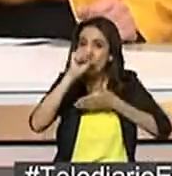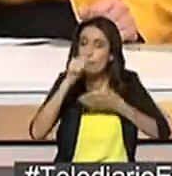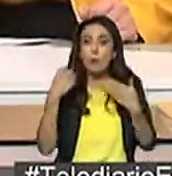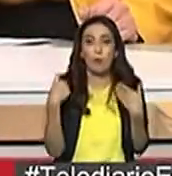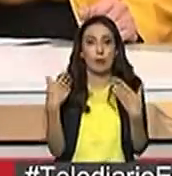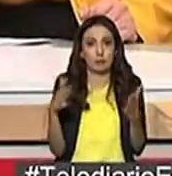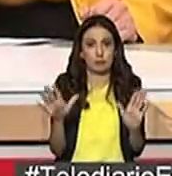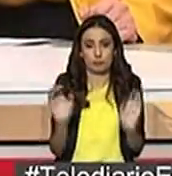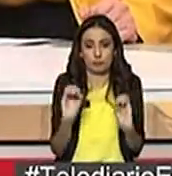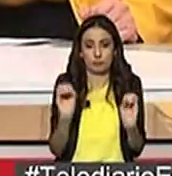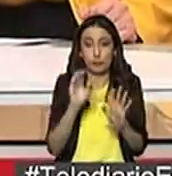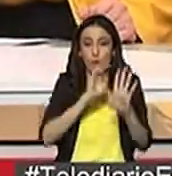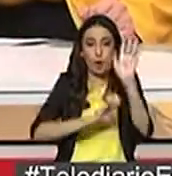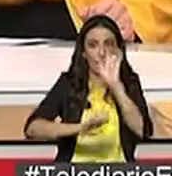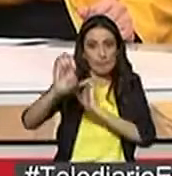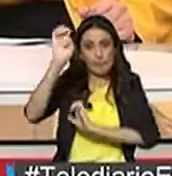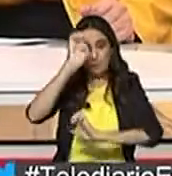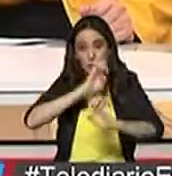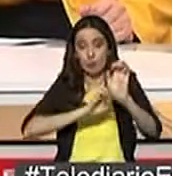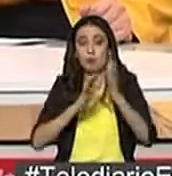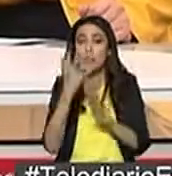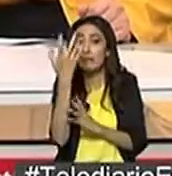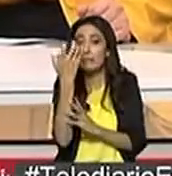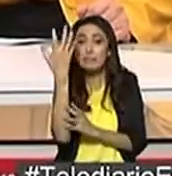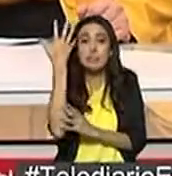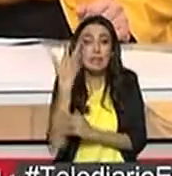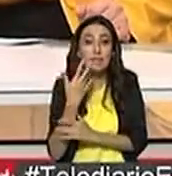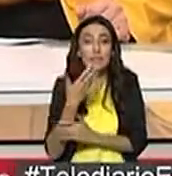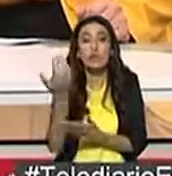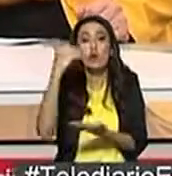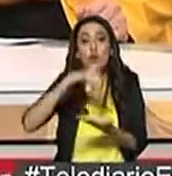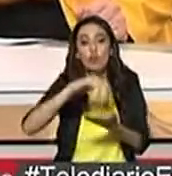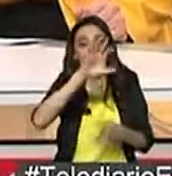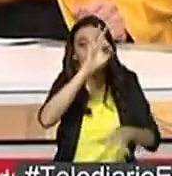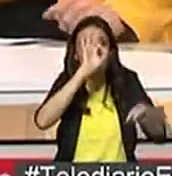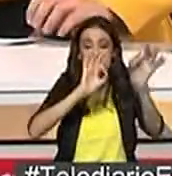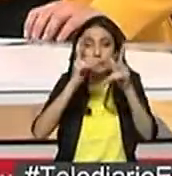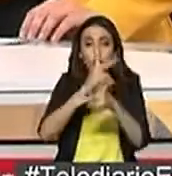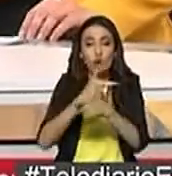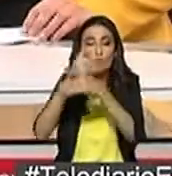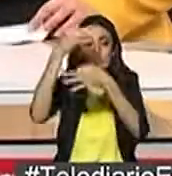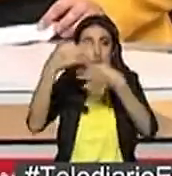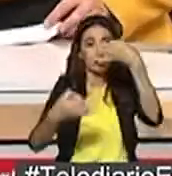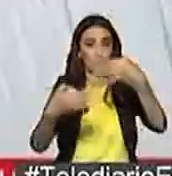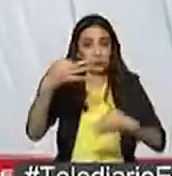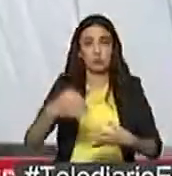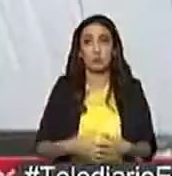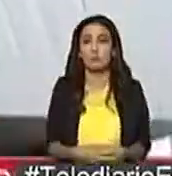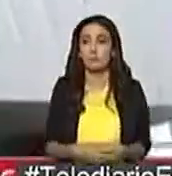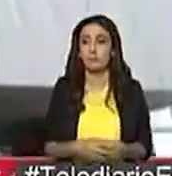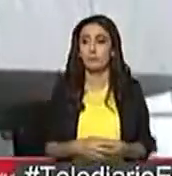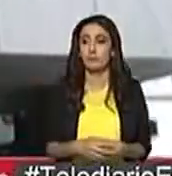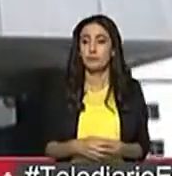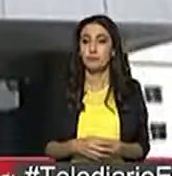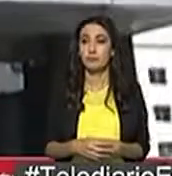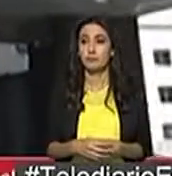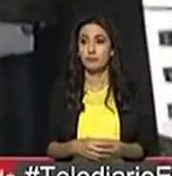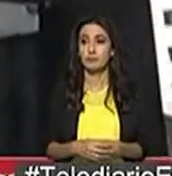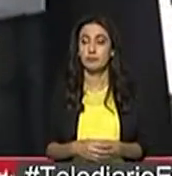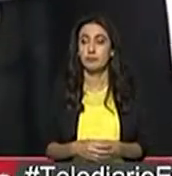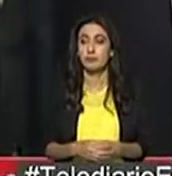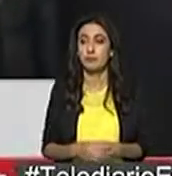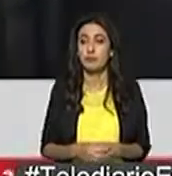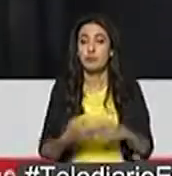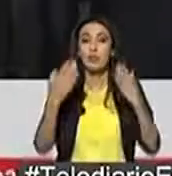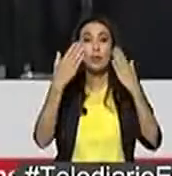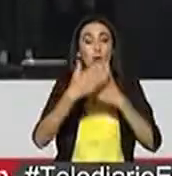evaluación. En un plazo máximo de 15 días serán seleccionados por el Consejo de la Judicatura. En un plazo de 15 días,